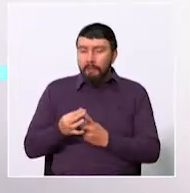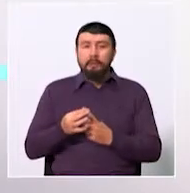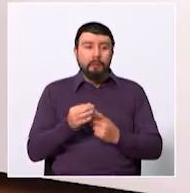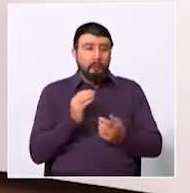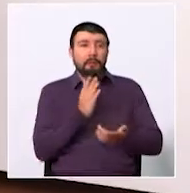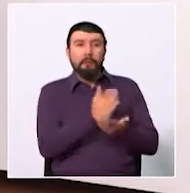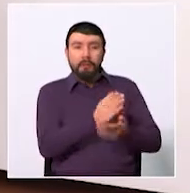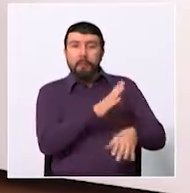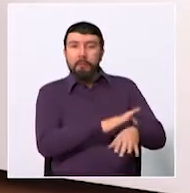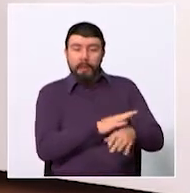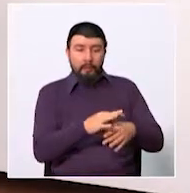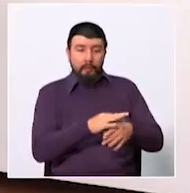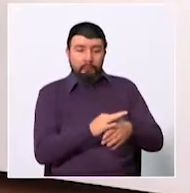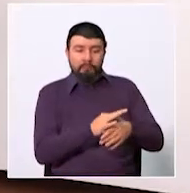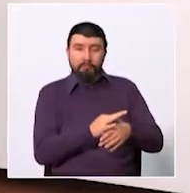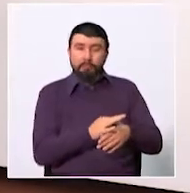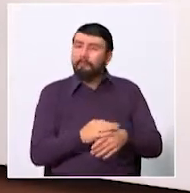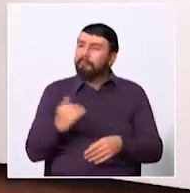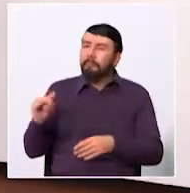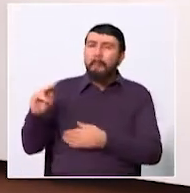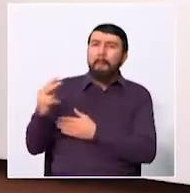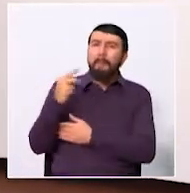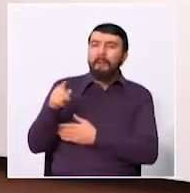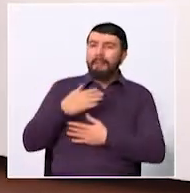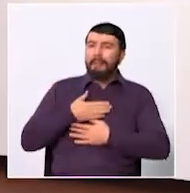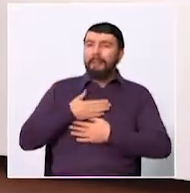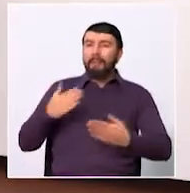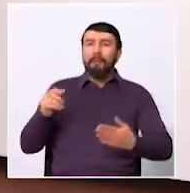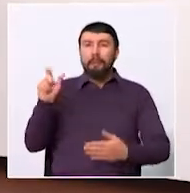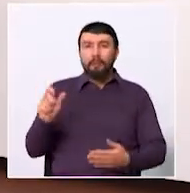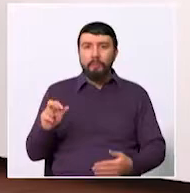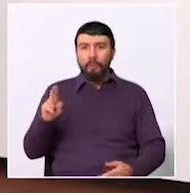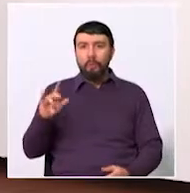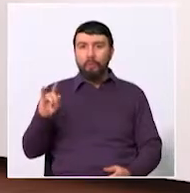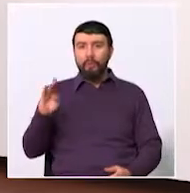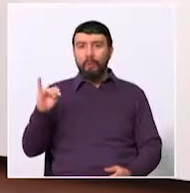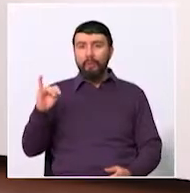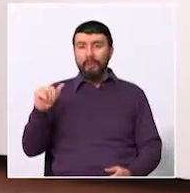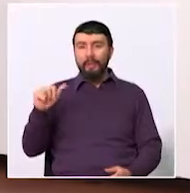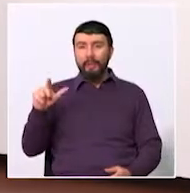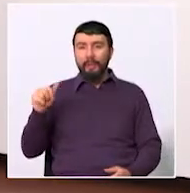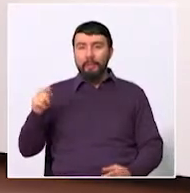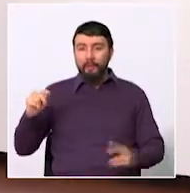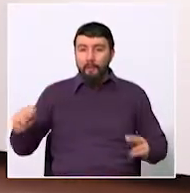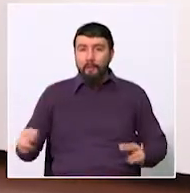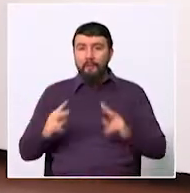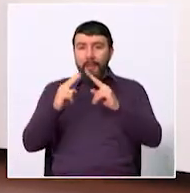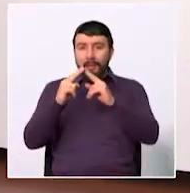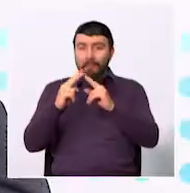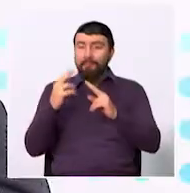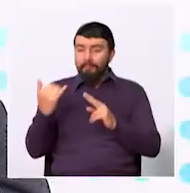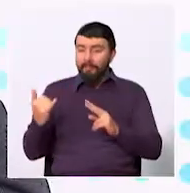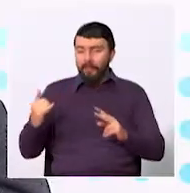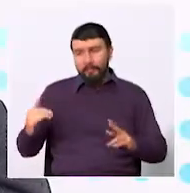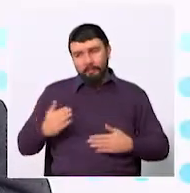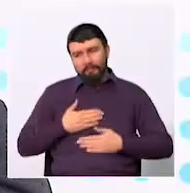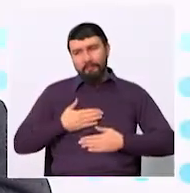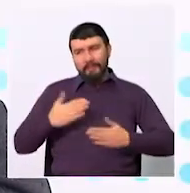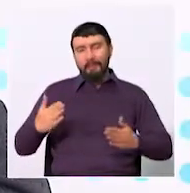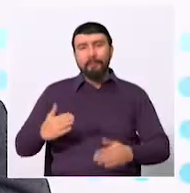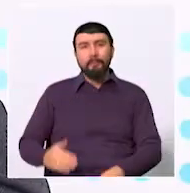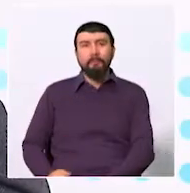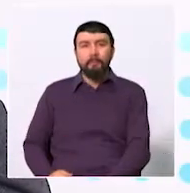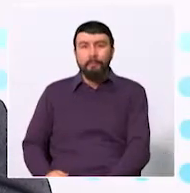nos ve a esta hora y saludos para ella rubiera lópez en parís rubiela lópez en parís salud en existen sí